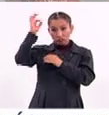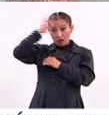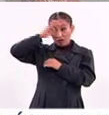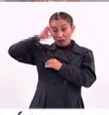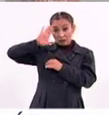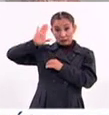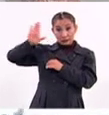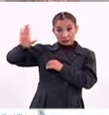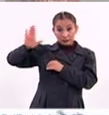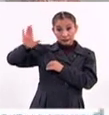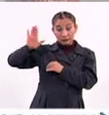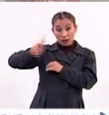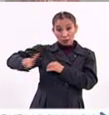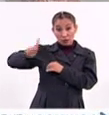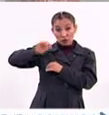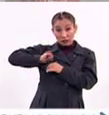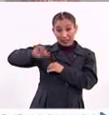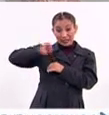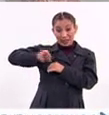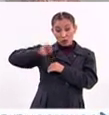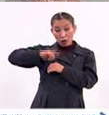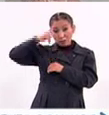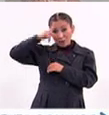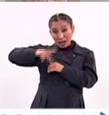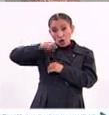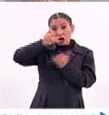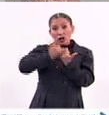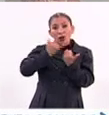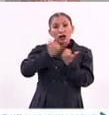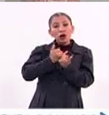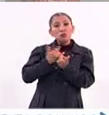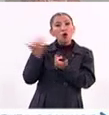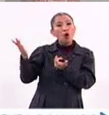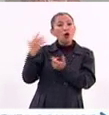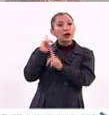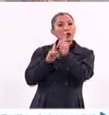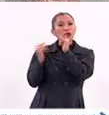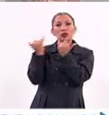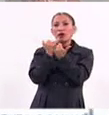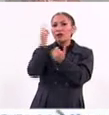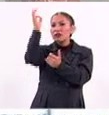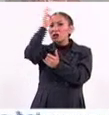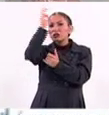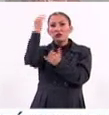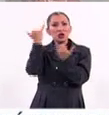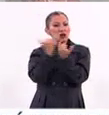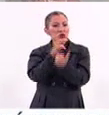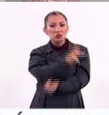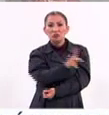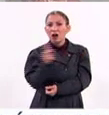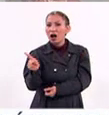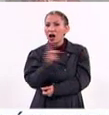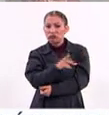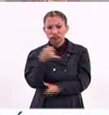los pueblos prehispánicos y decía que eran como los presocráticos, tenían un pensamiento filosófico muy profundo y